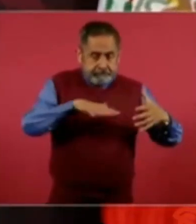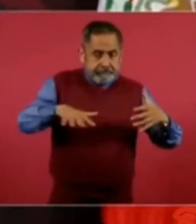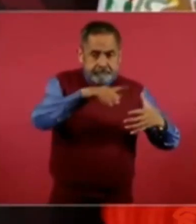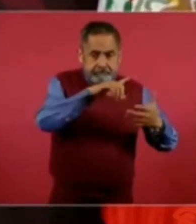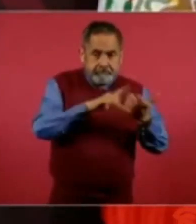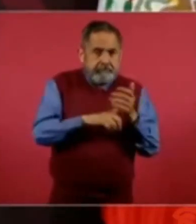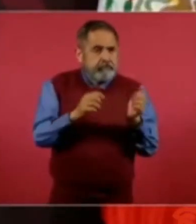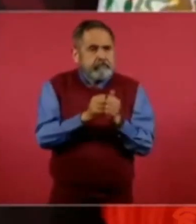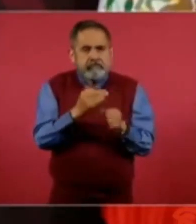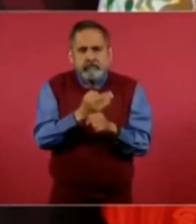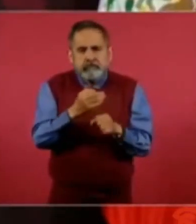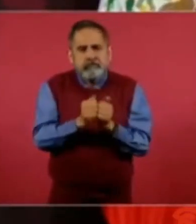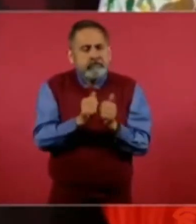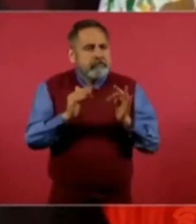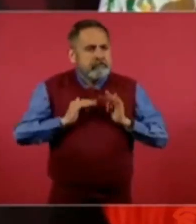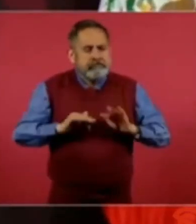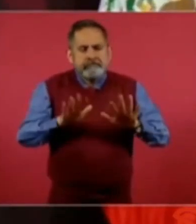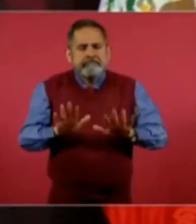en